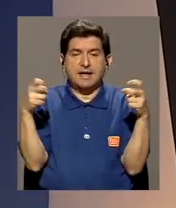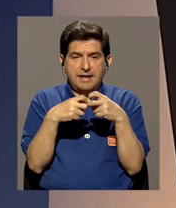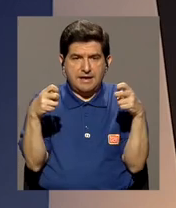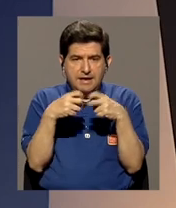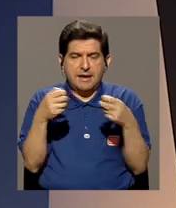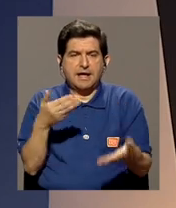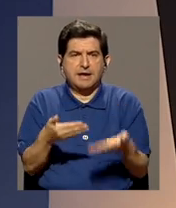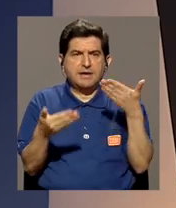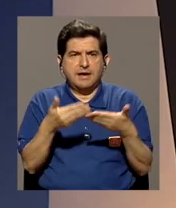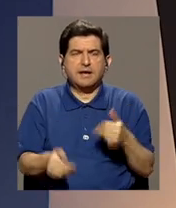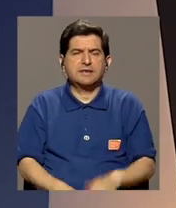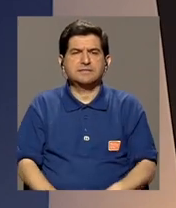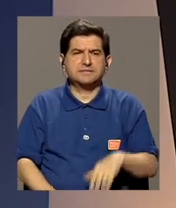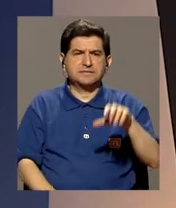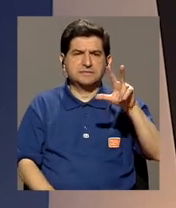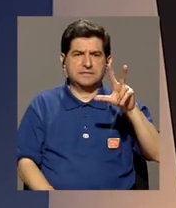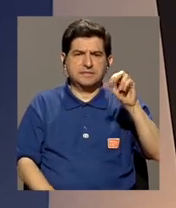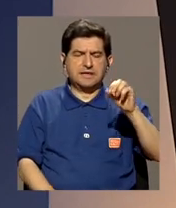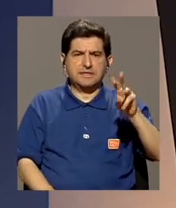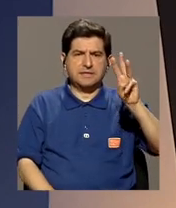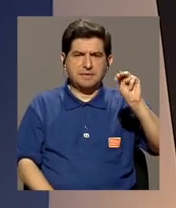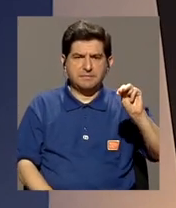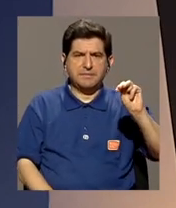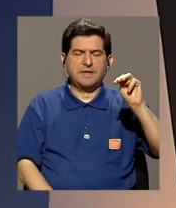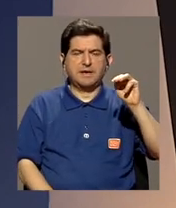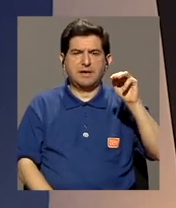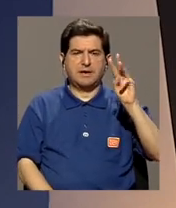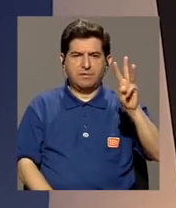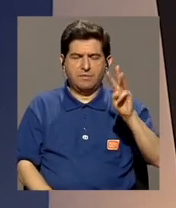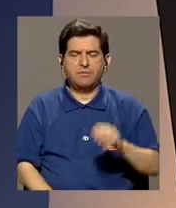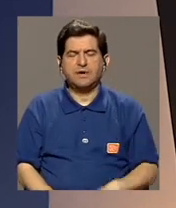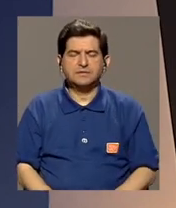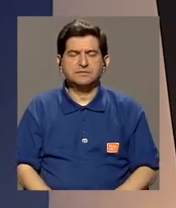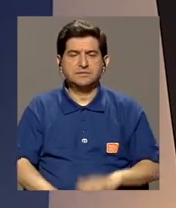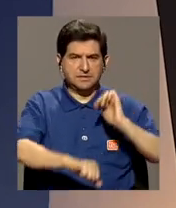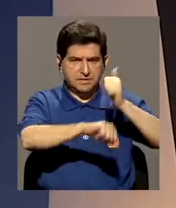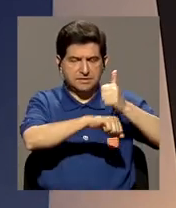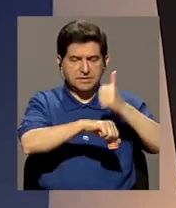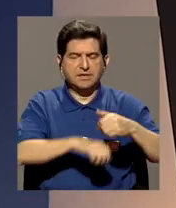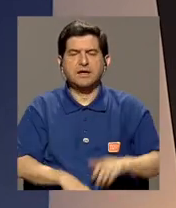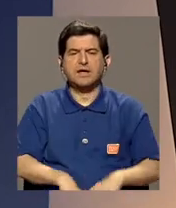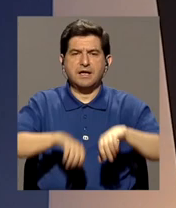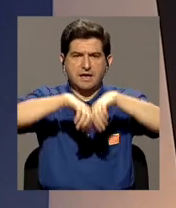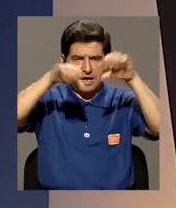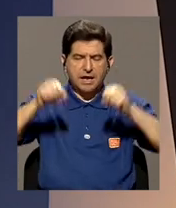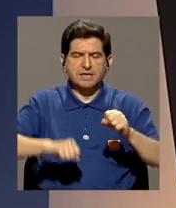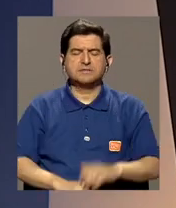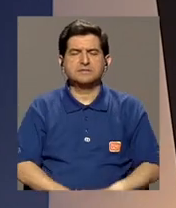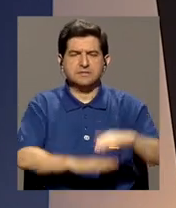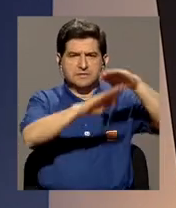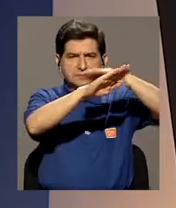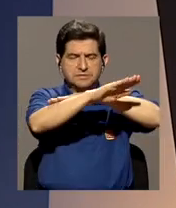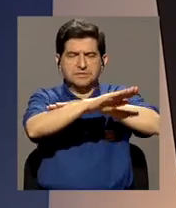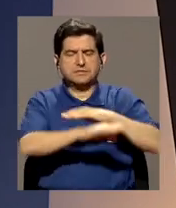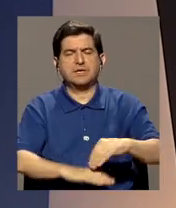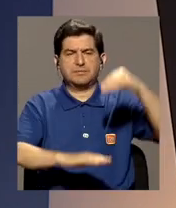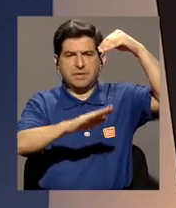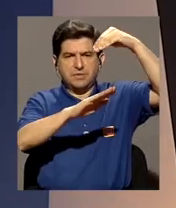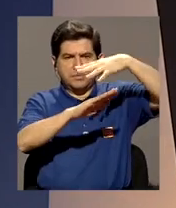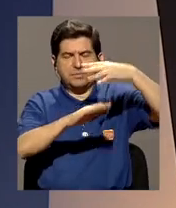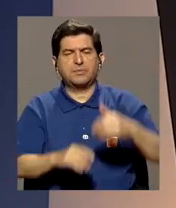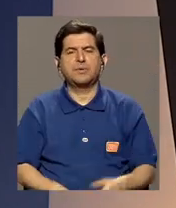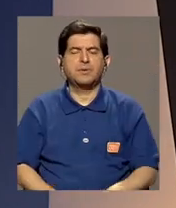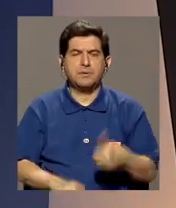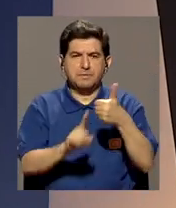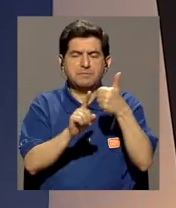eléctrico hay cerca de 30 megas instalados sistemas fotovoltaicos en generación que han